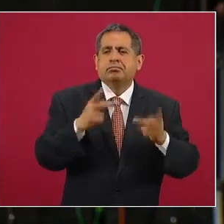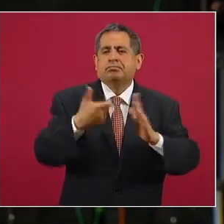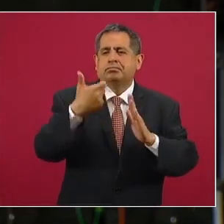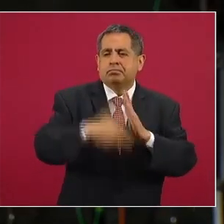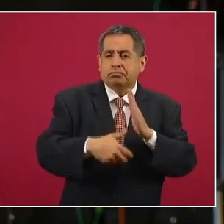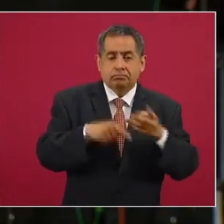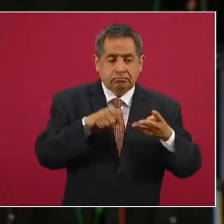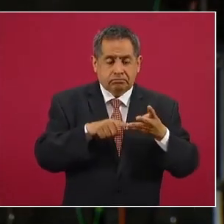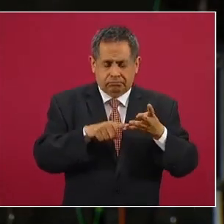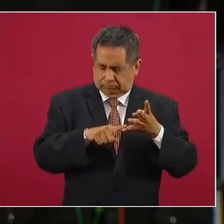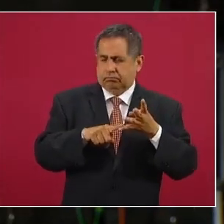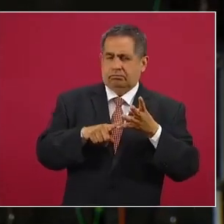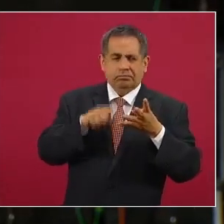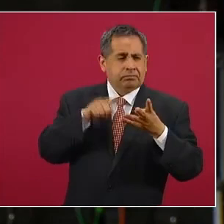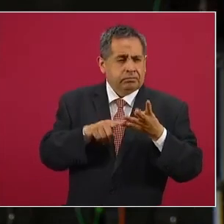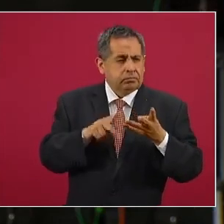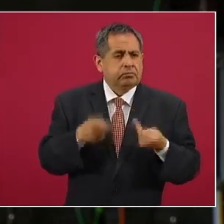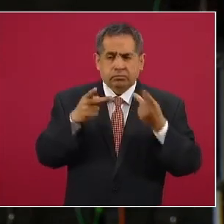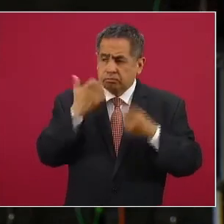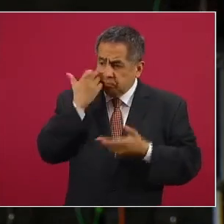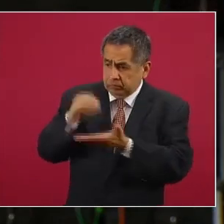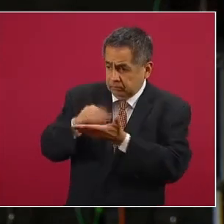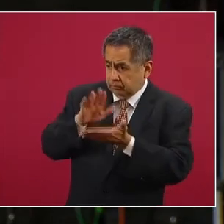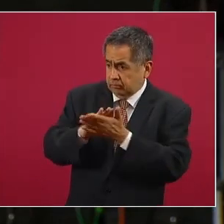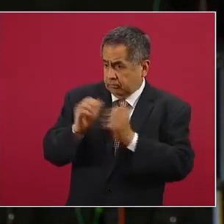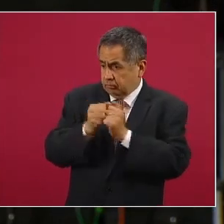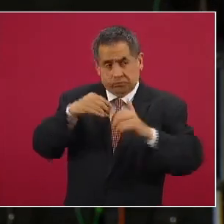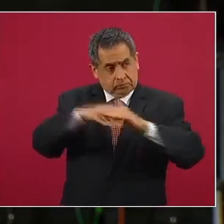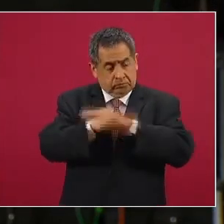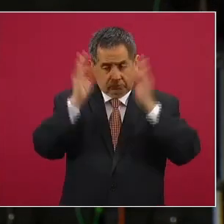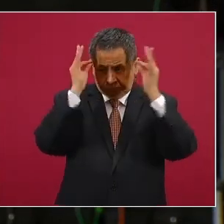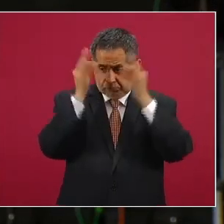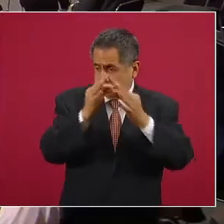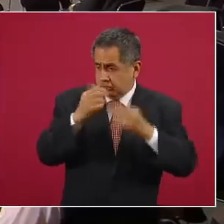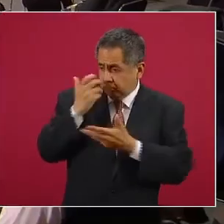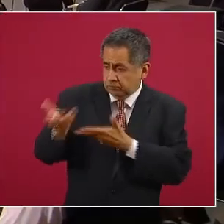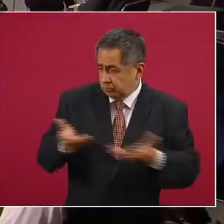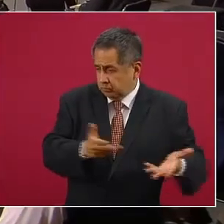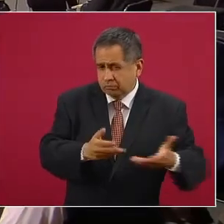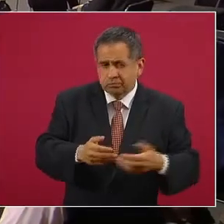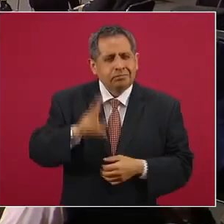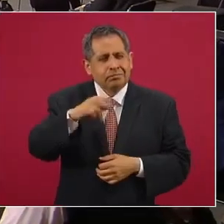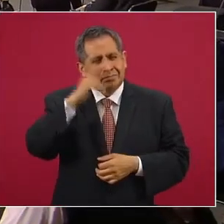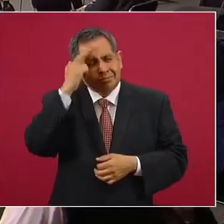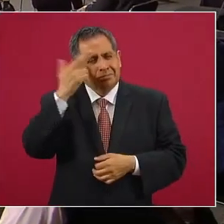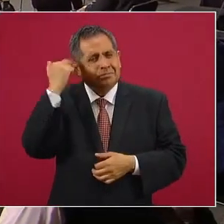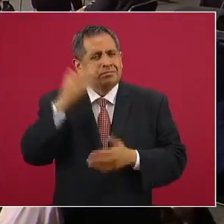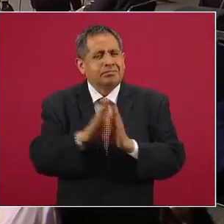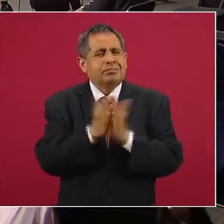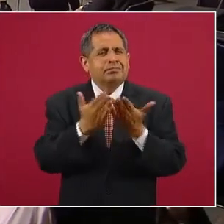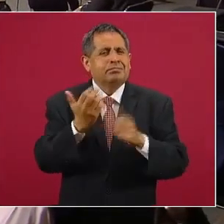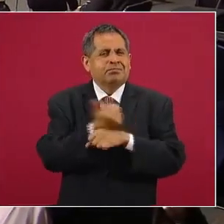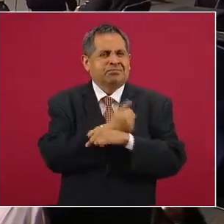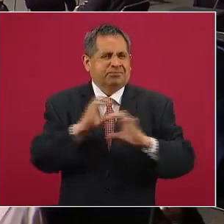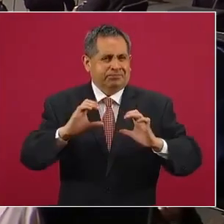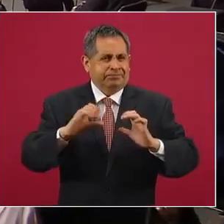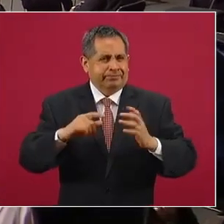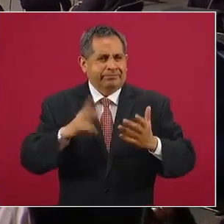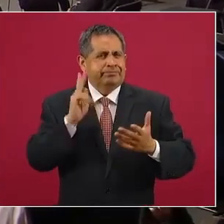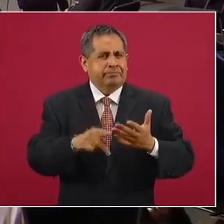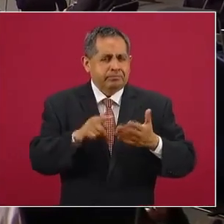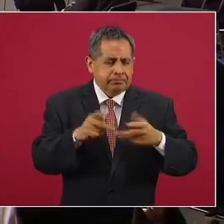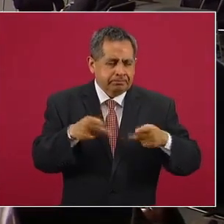para obtener una matrícula consular, algo así como una sección amarilla cuando todavía teníamos en México. Además de